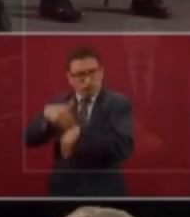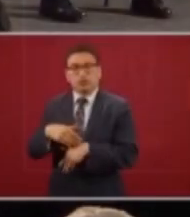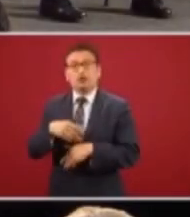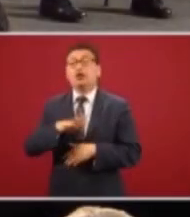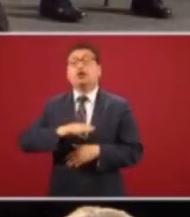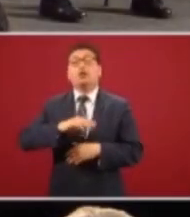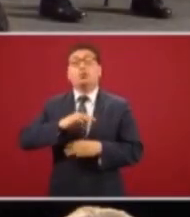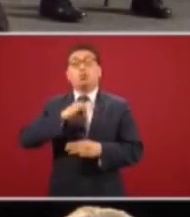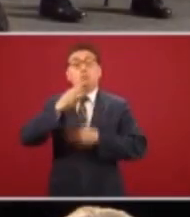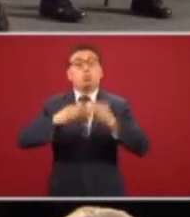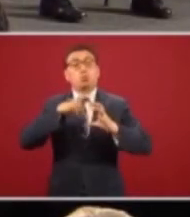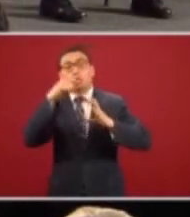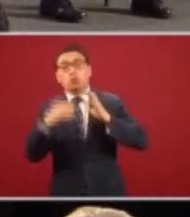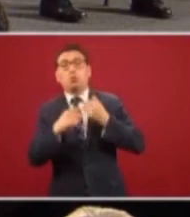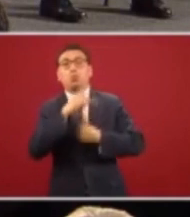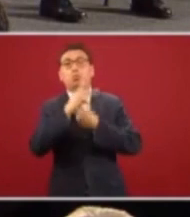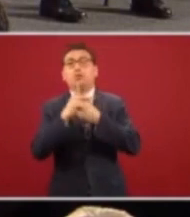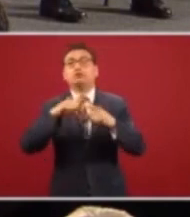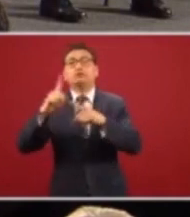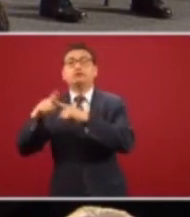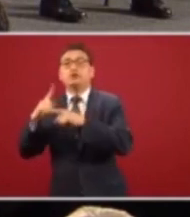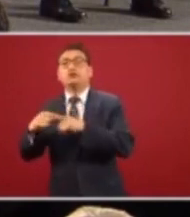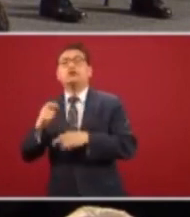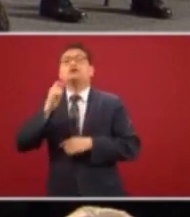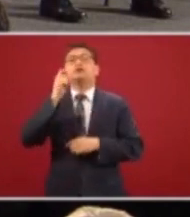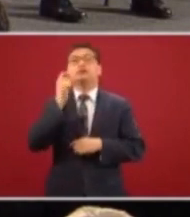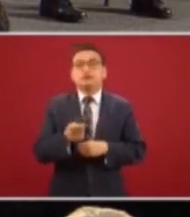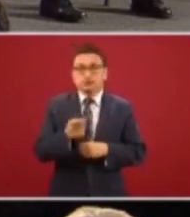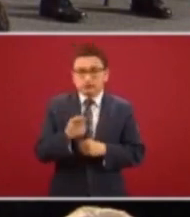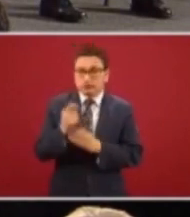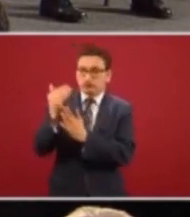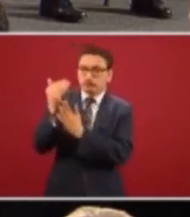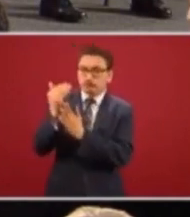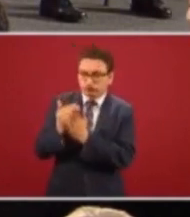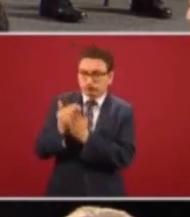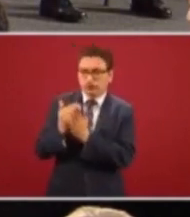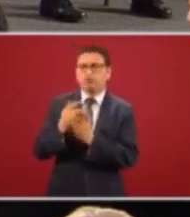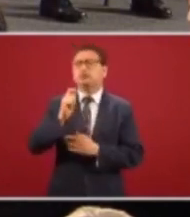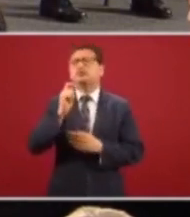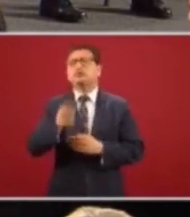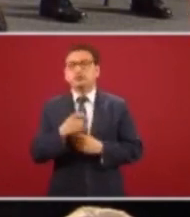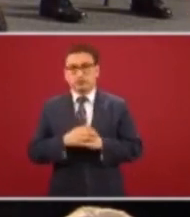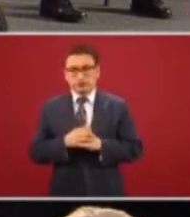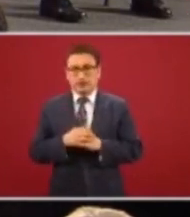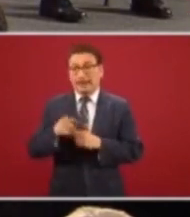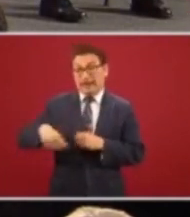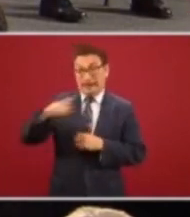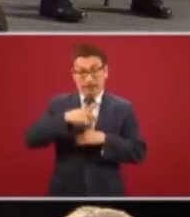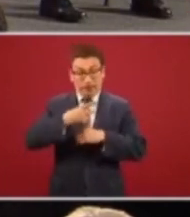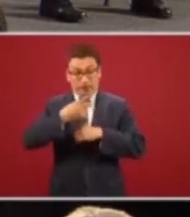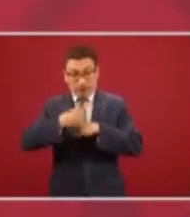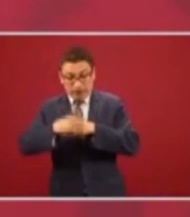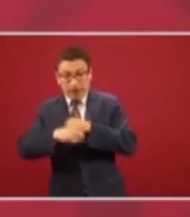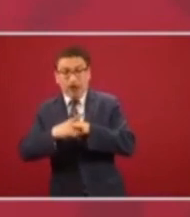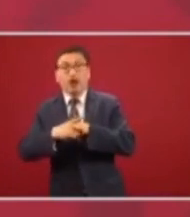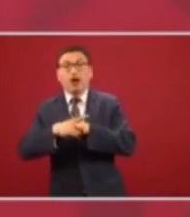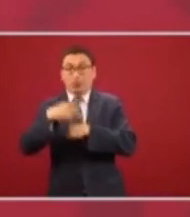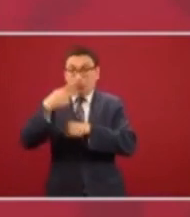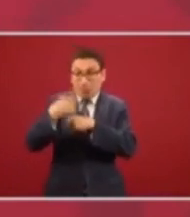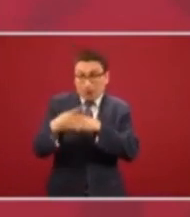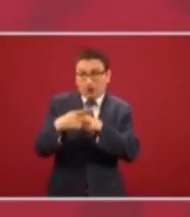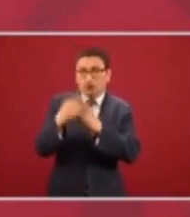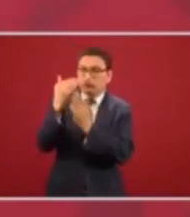reiteradas. El 17 del mismo mes, el subsecretario López-Gatell aseguró que los